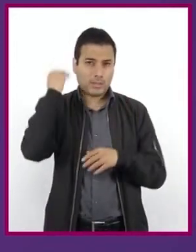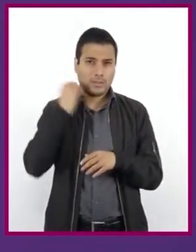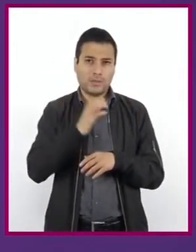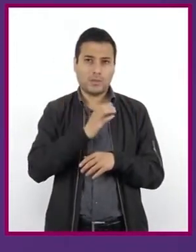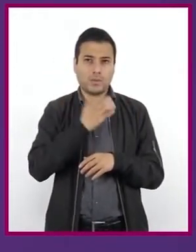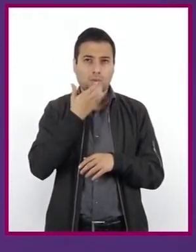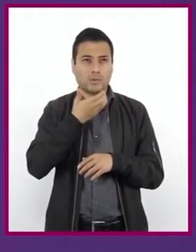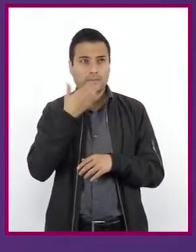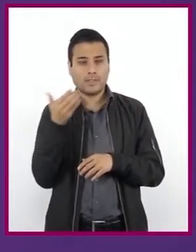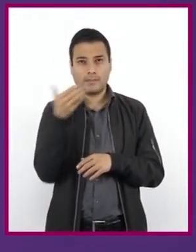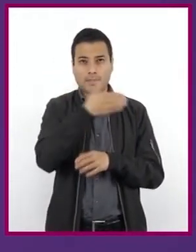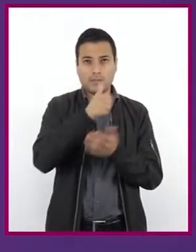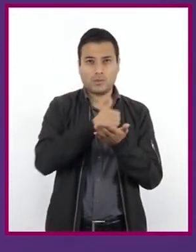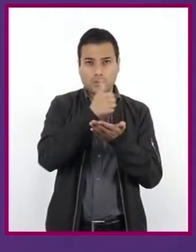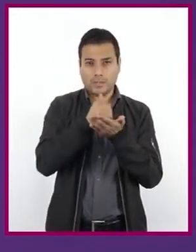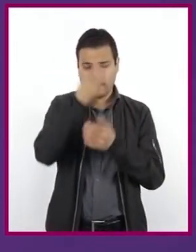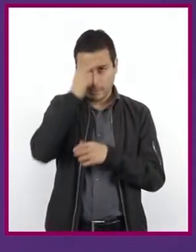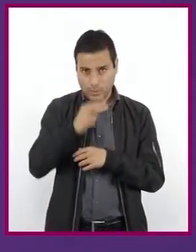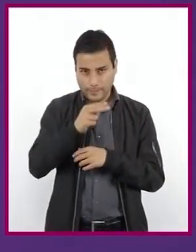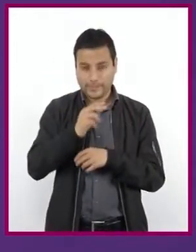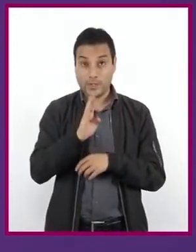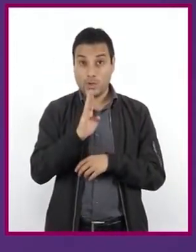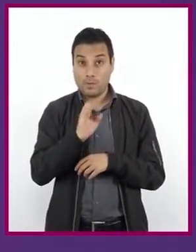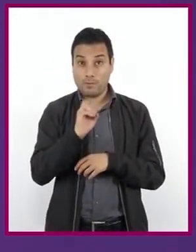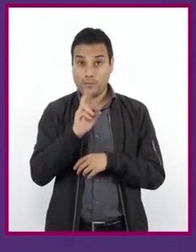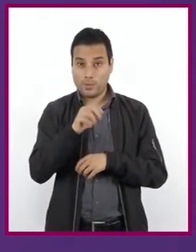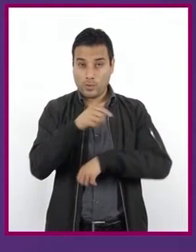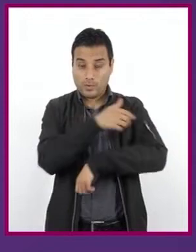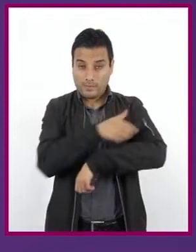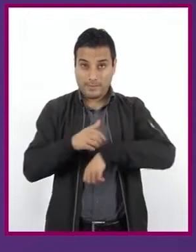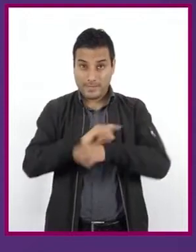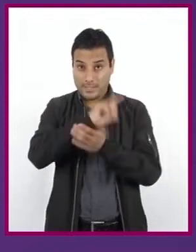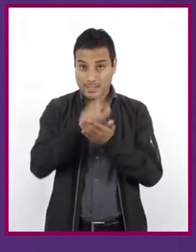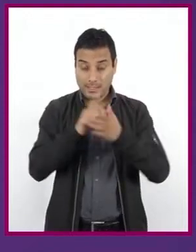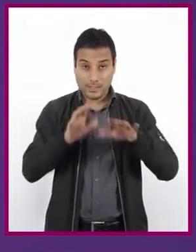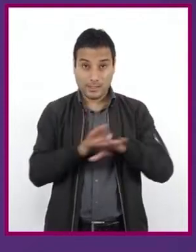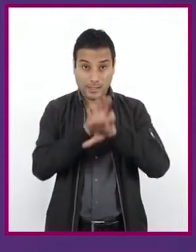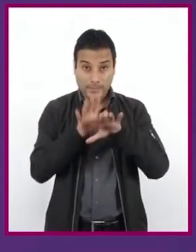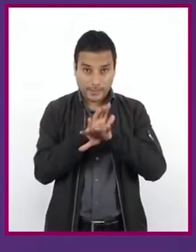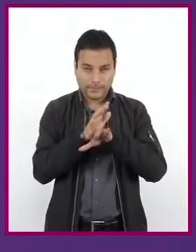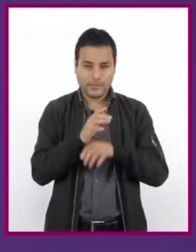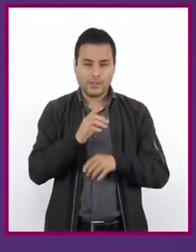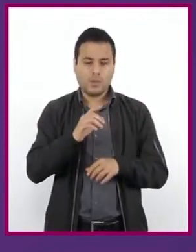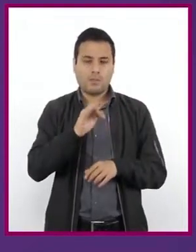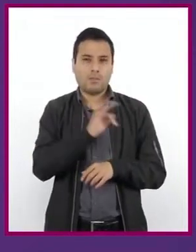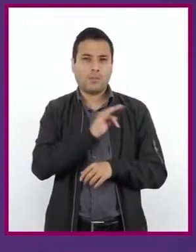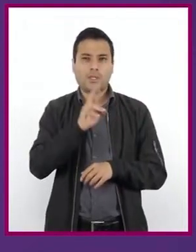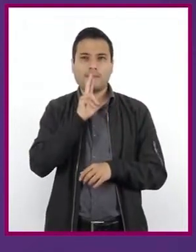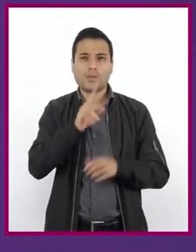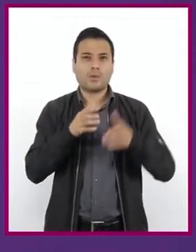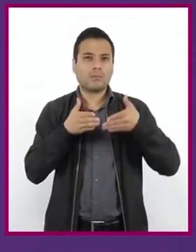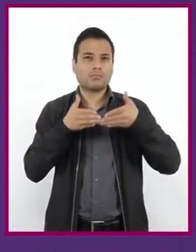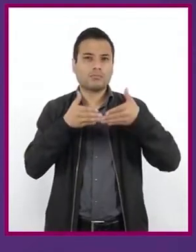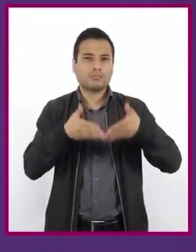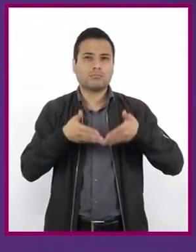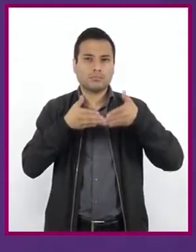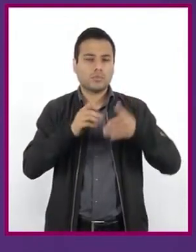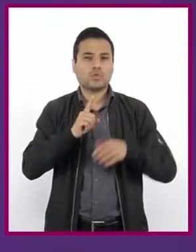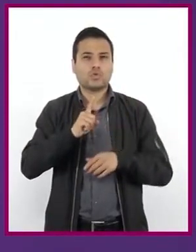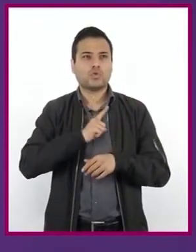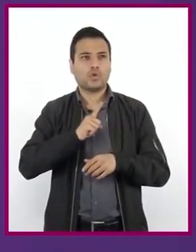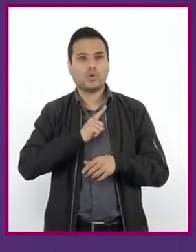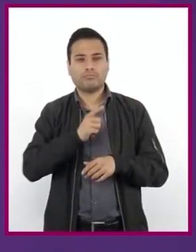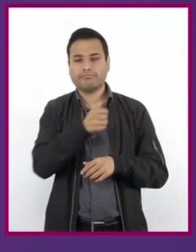metrópoli. Con las reformas borbónicas, embarcaciones en solitario podían realizar el trayecto desde cualquier puerto.